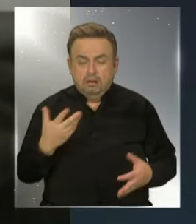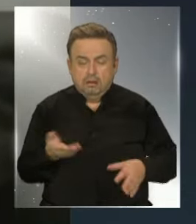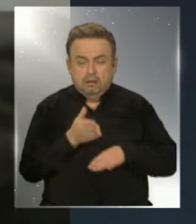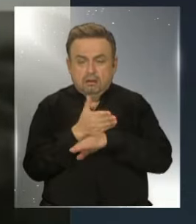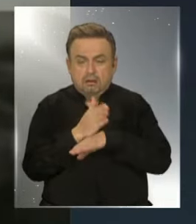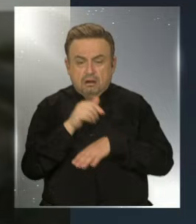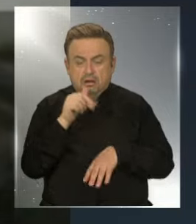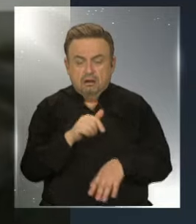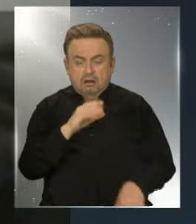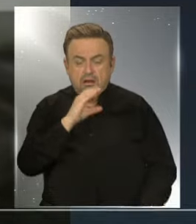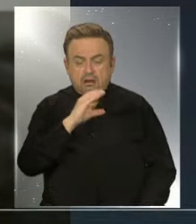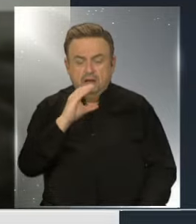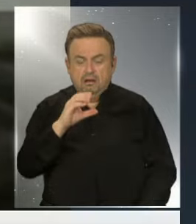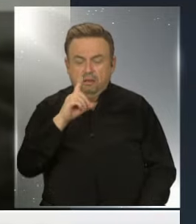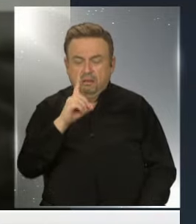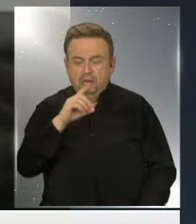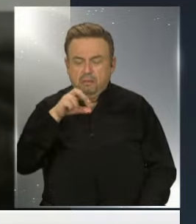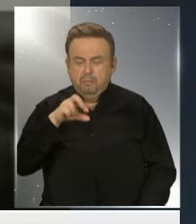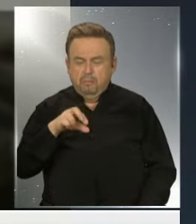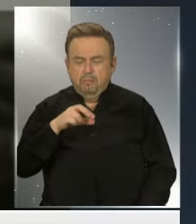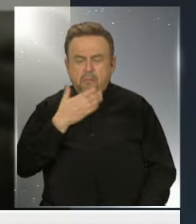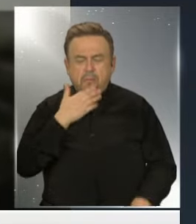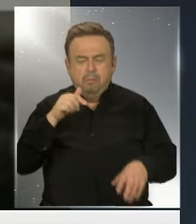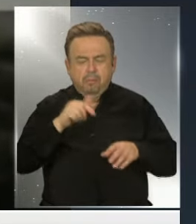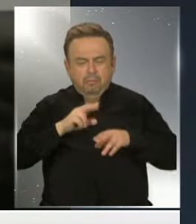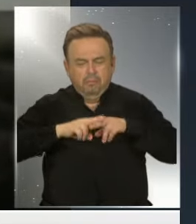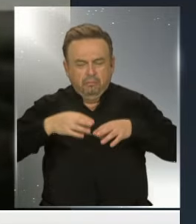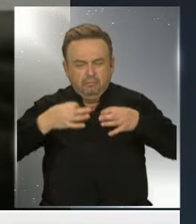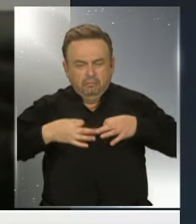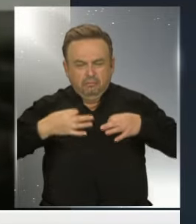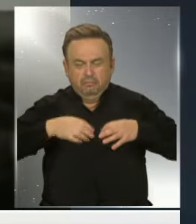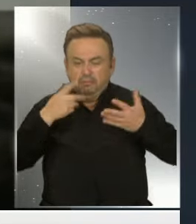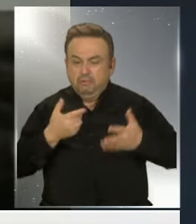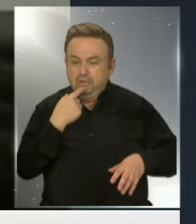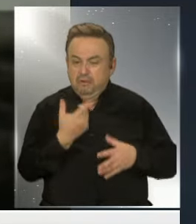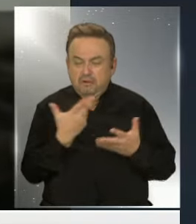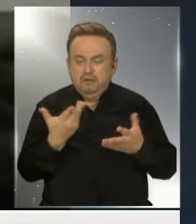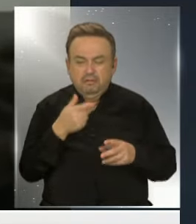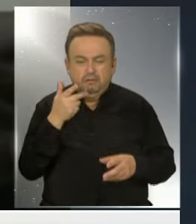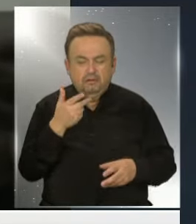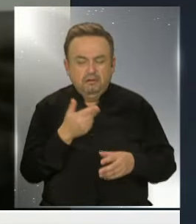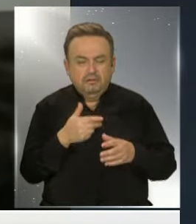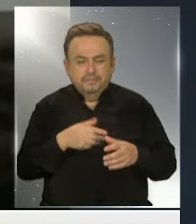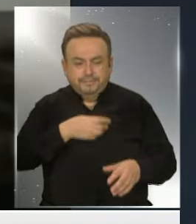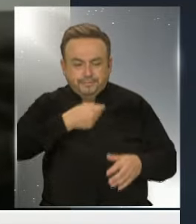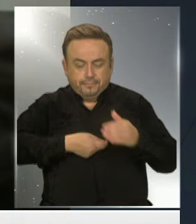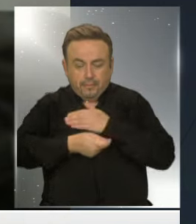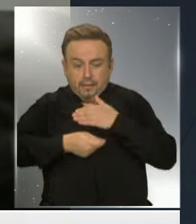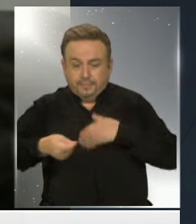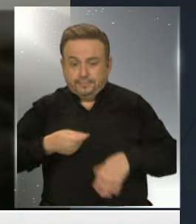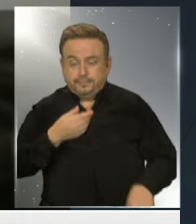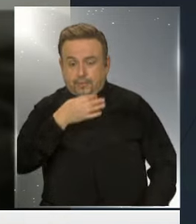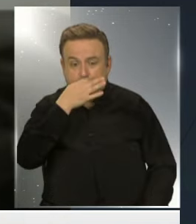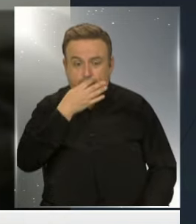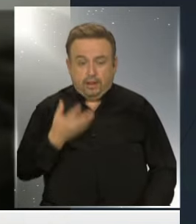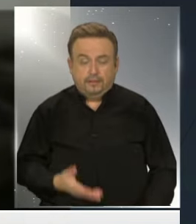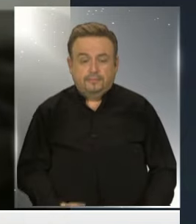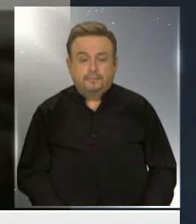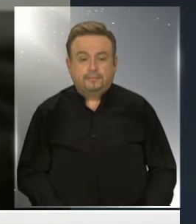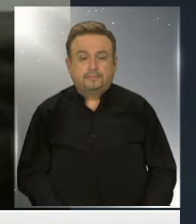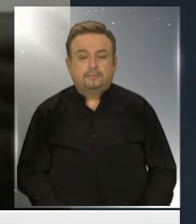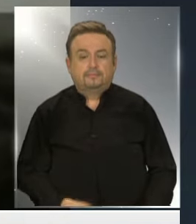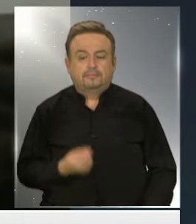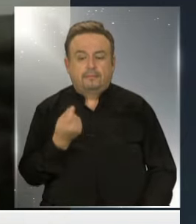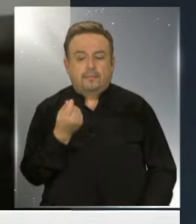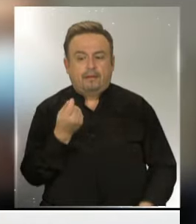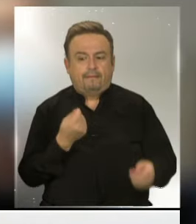al CDP San Miguel también con medidas de seguridad por lo ilícito de tráfico, asociación ilícita y lavado